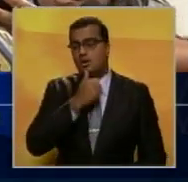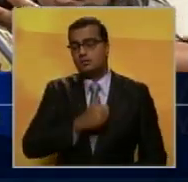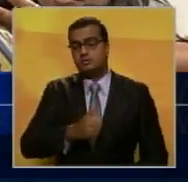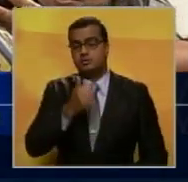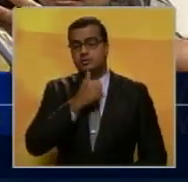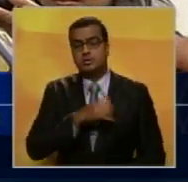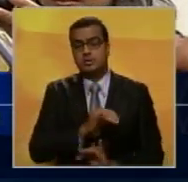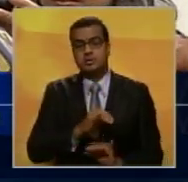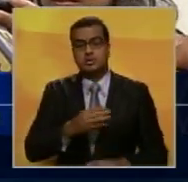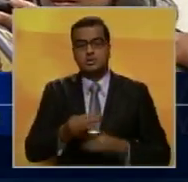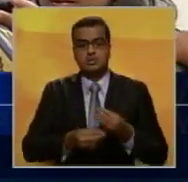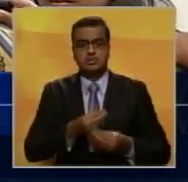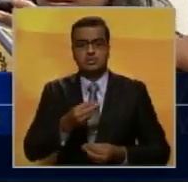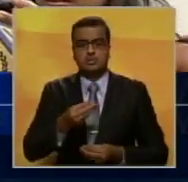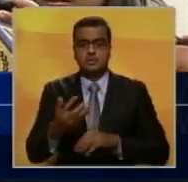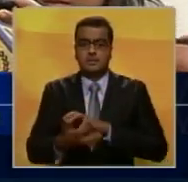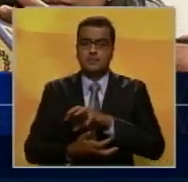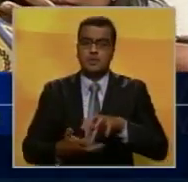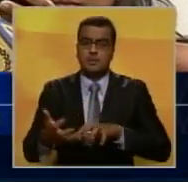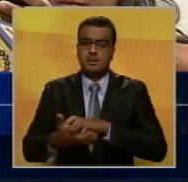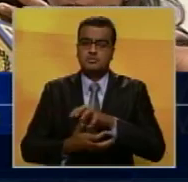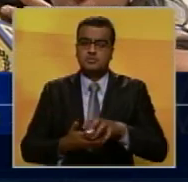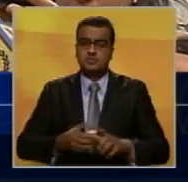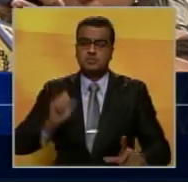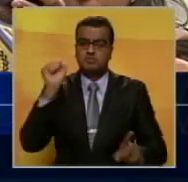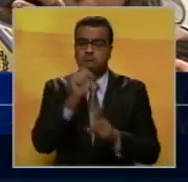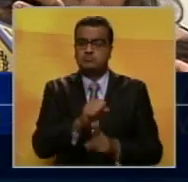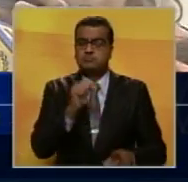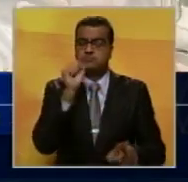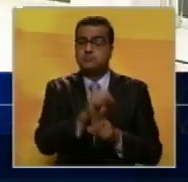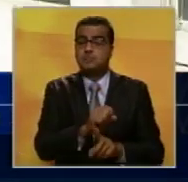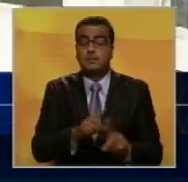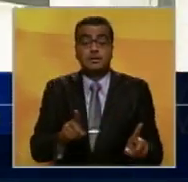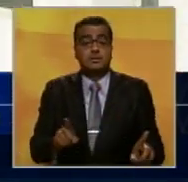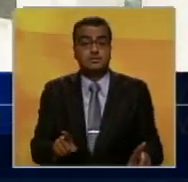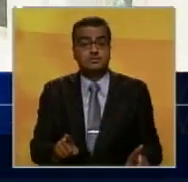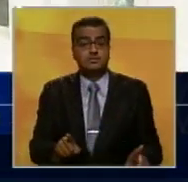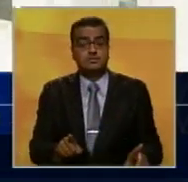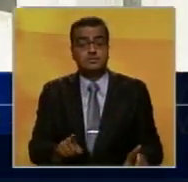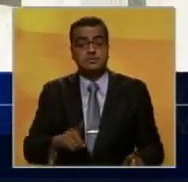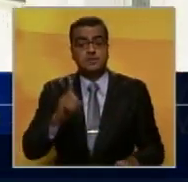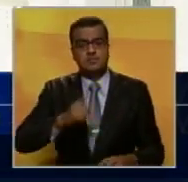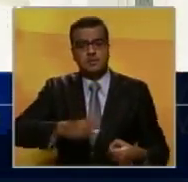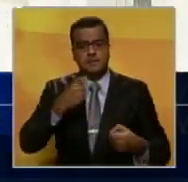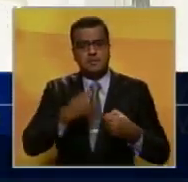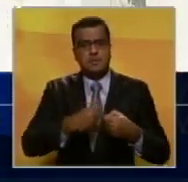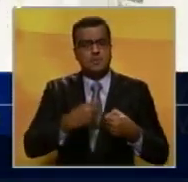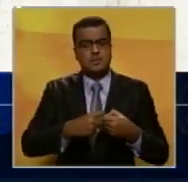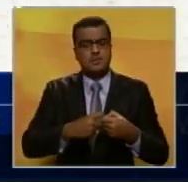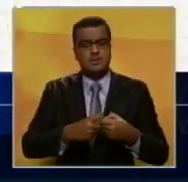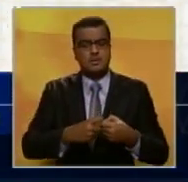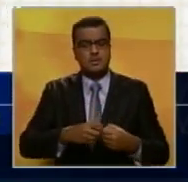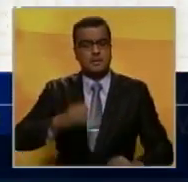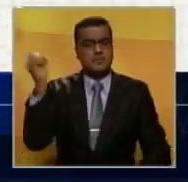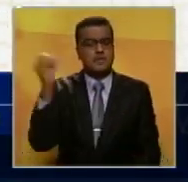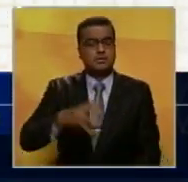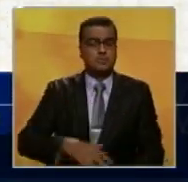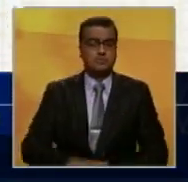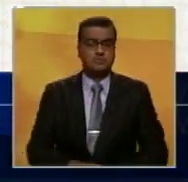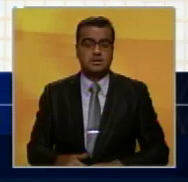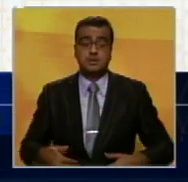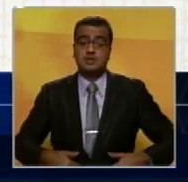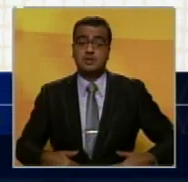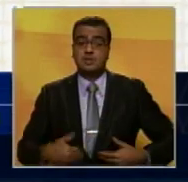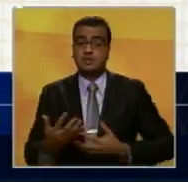ya es un acto de intolerancia con un ataque de objetos contundentes, pero arrojaron bombas de pintura, bombas molotov,